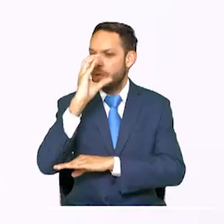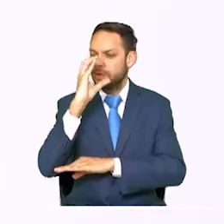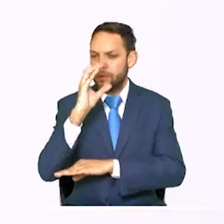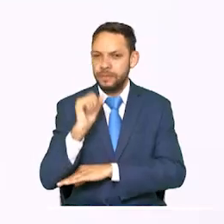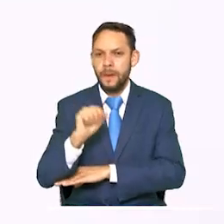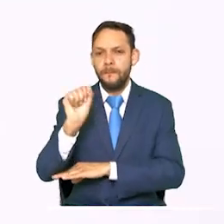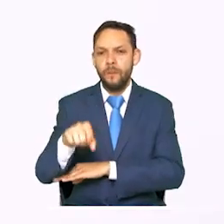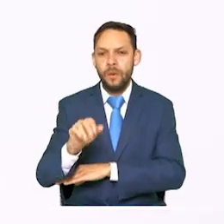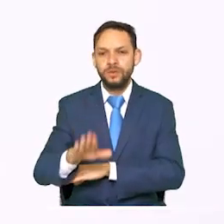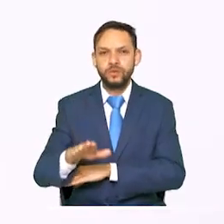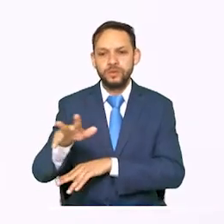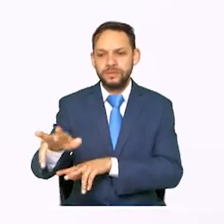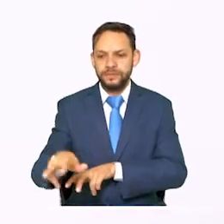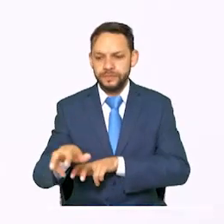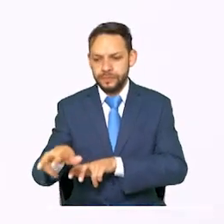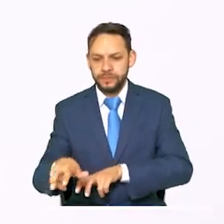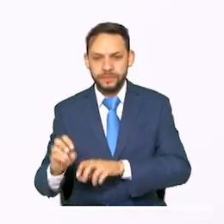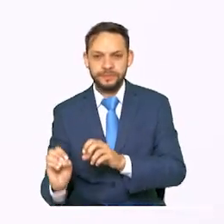cultivos